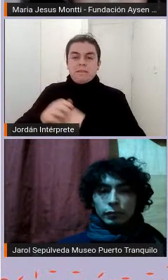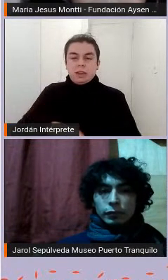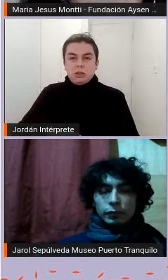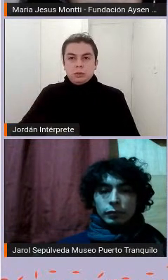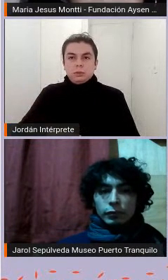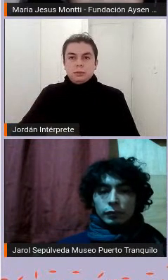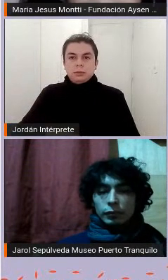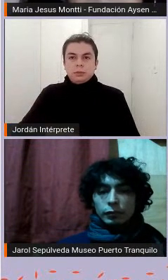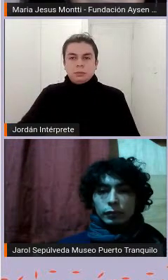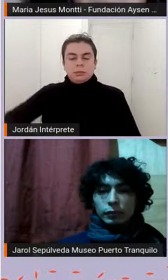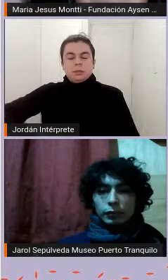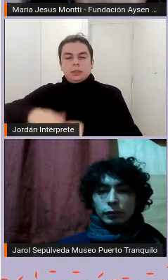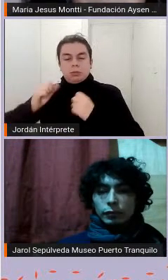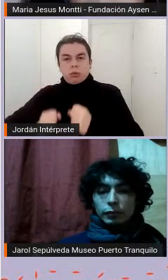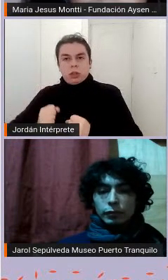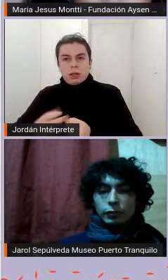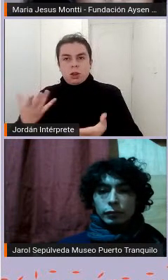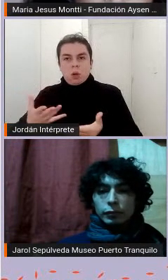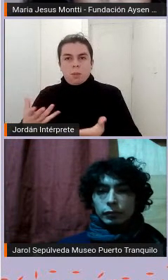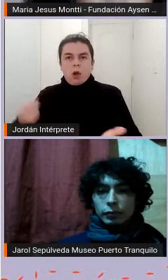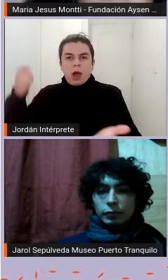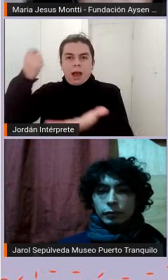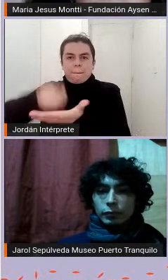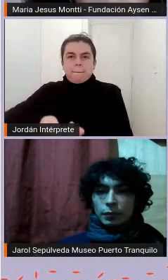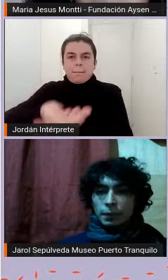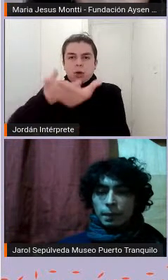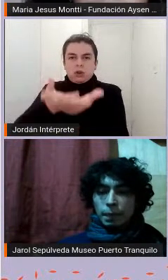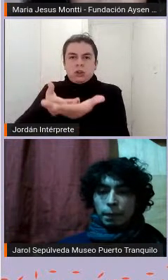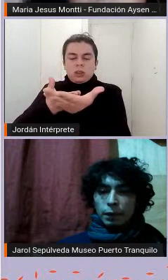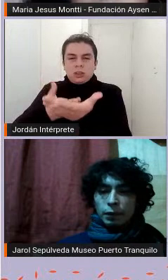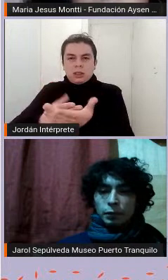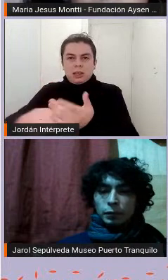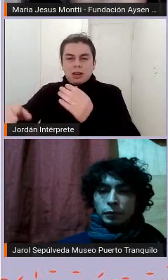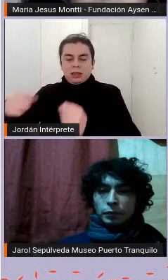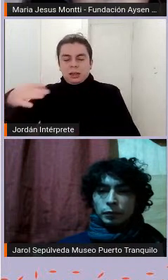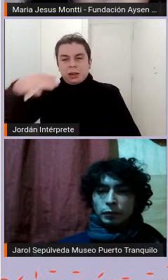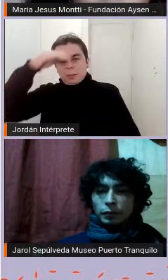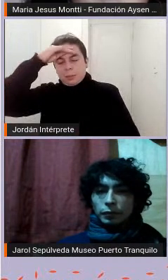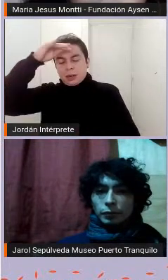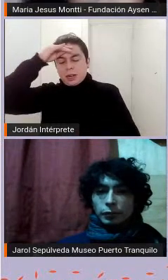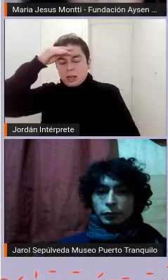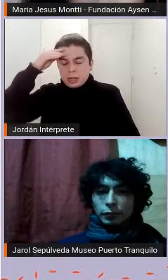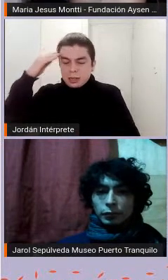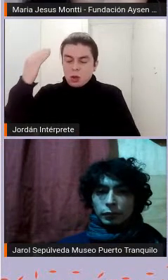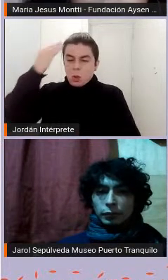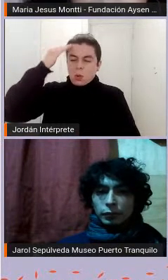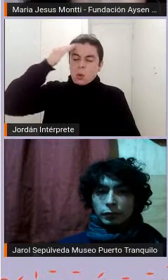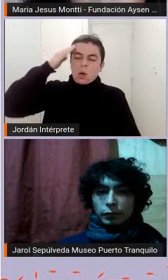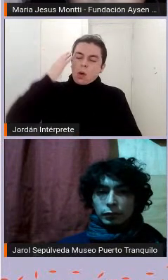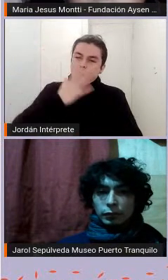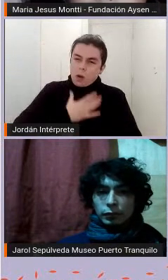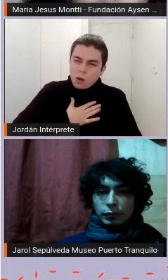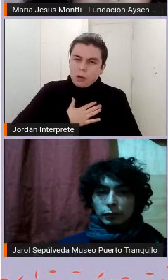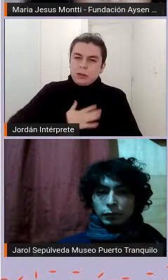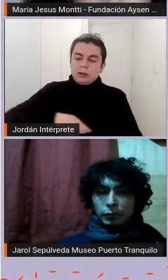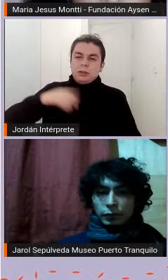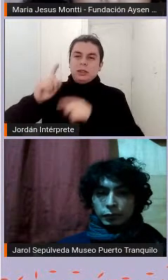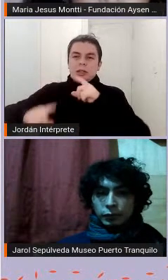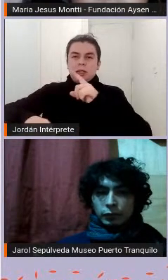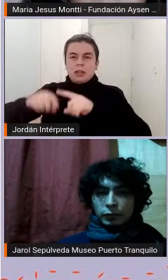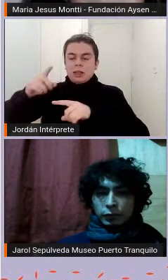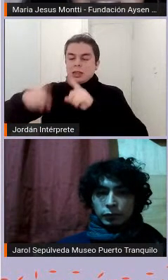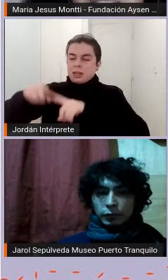aportar a la creación de una experiencia memorable en torno al conocimiento de la biodiversidad, el territorio y la conservación del patrimonio en la